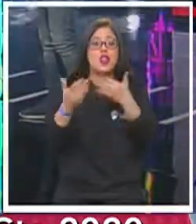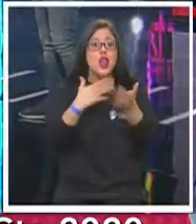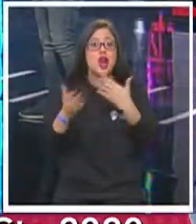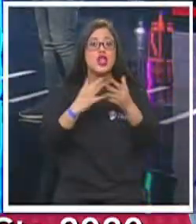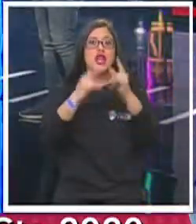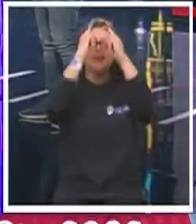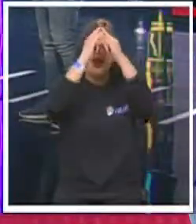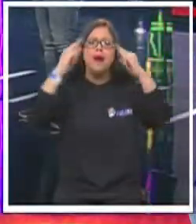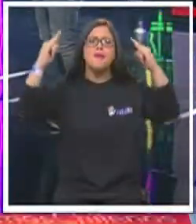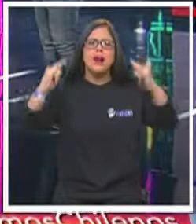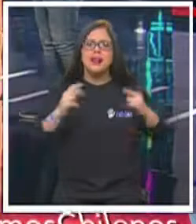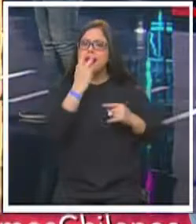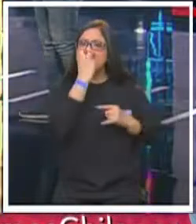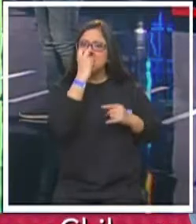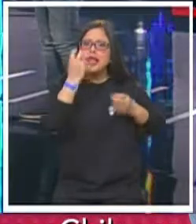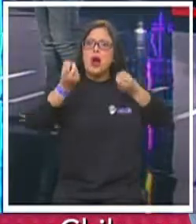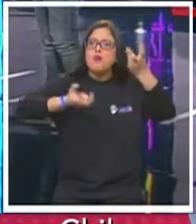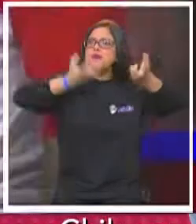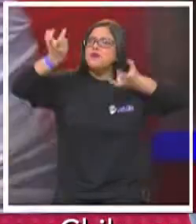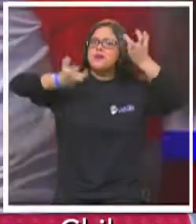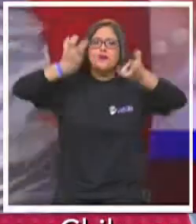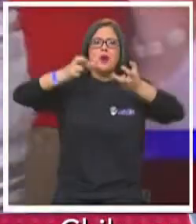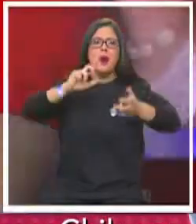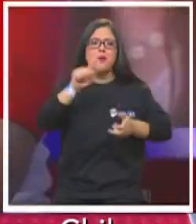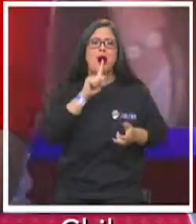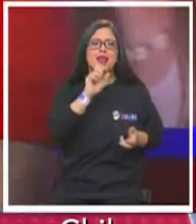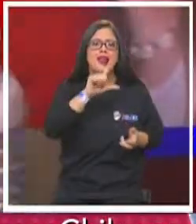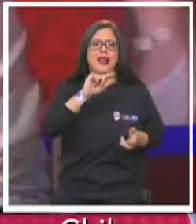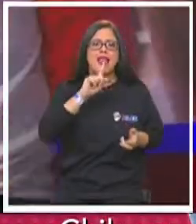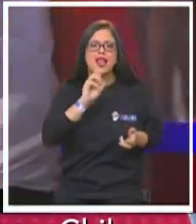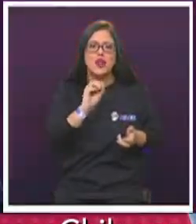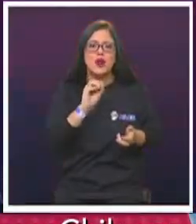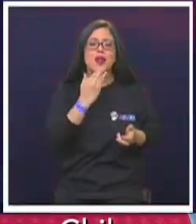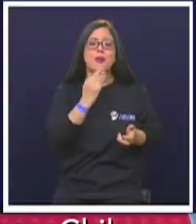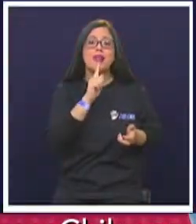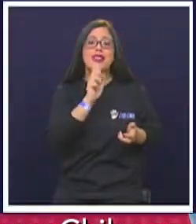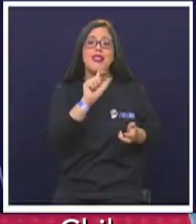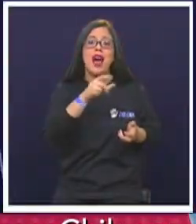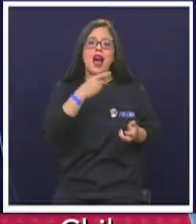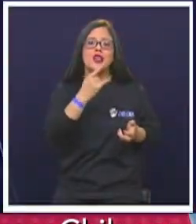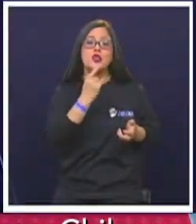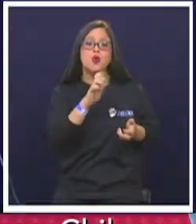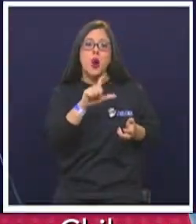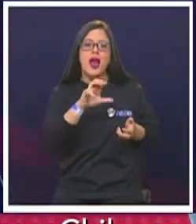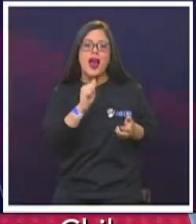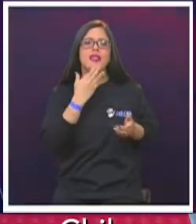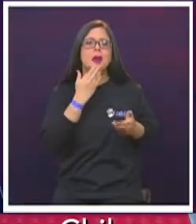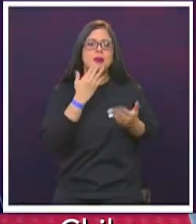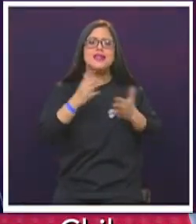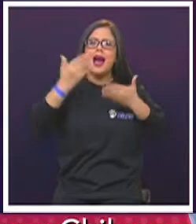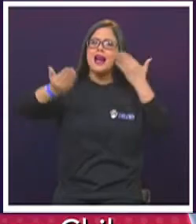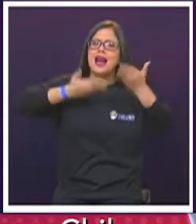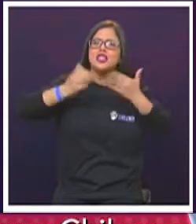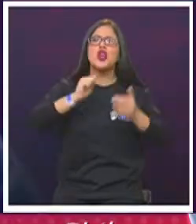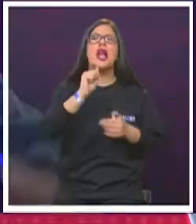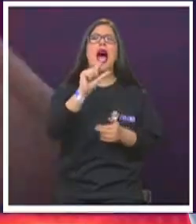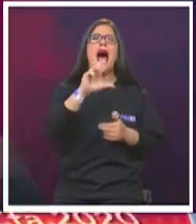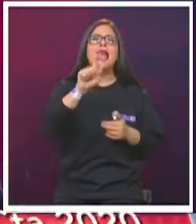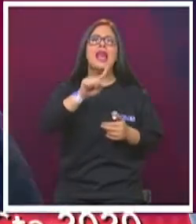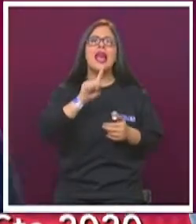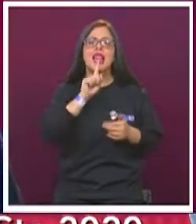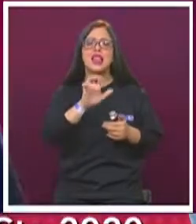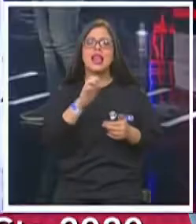Pastelito y Tachuela. ¡Qué bueno! También esta tarde vamos a poder disfrutar de los éxitos del grupo Al Este y de las canciones románticas